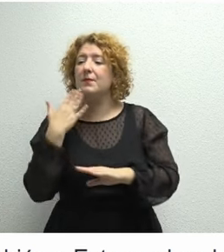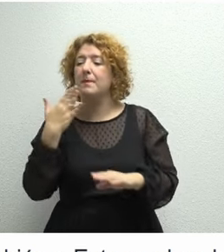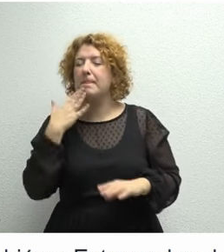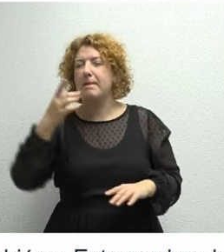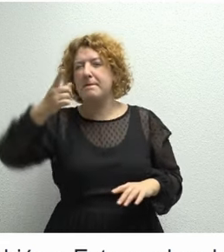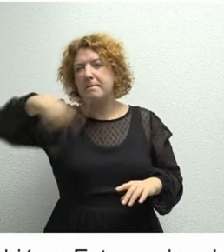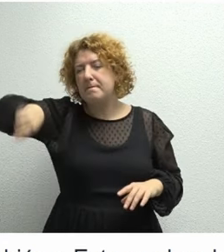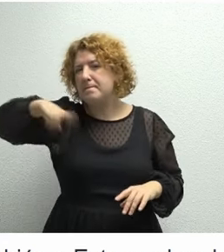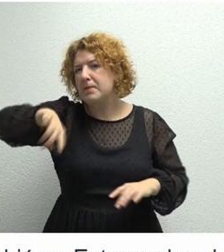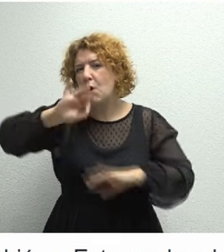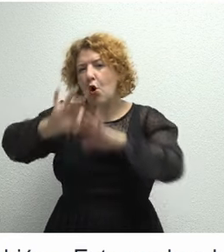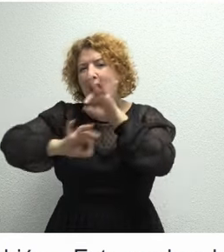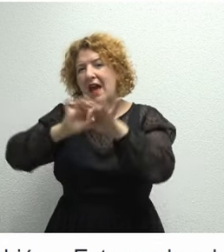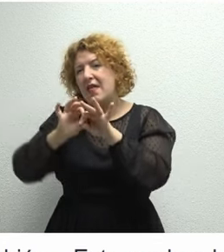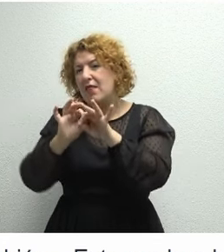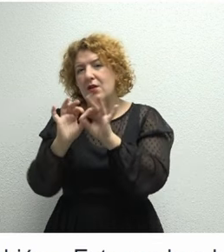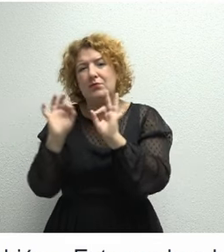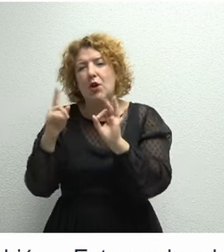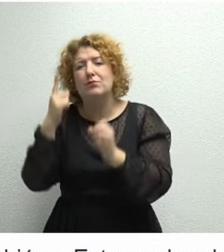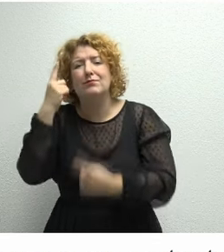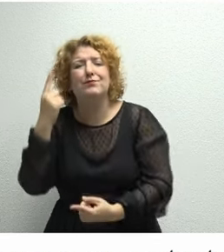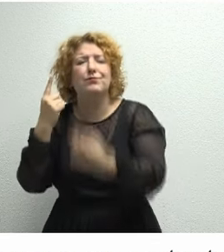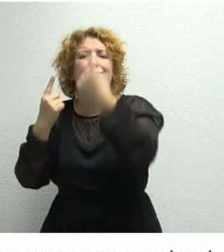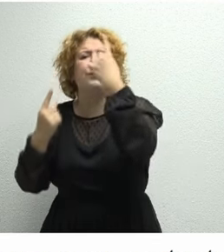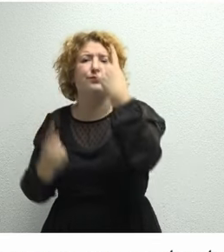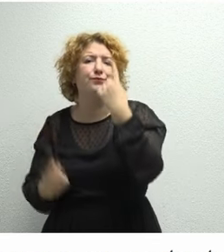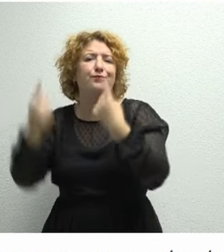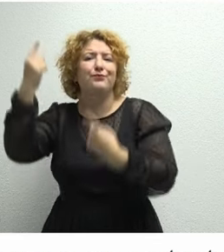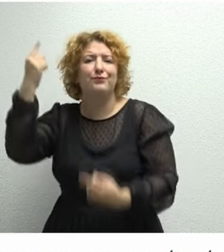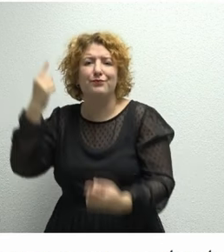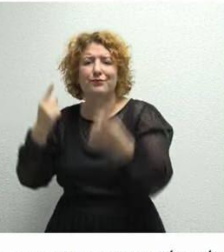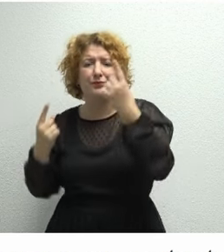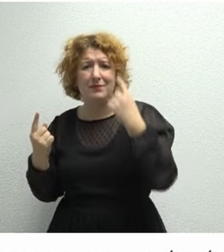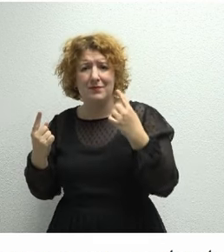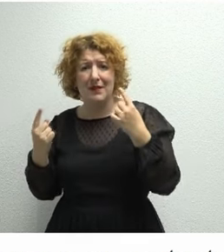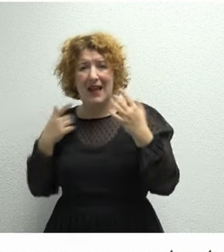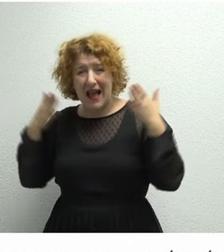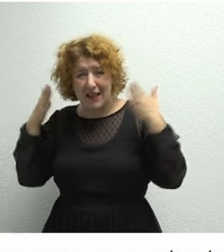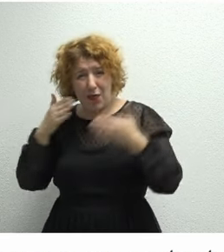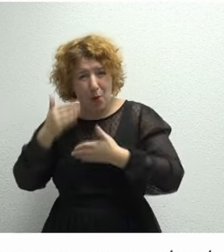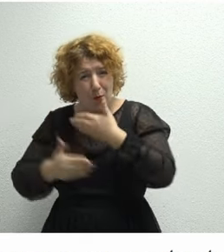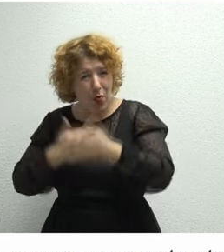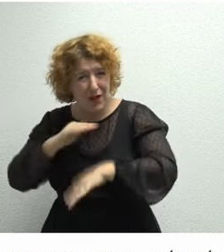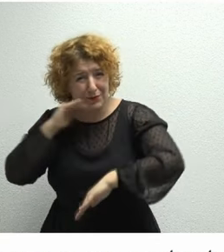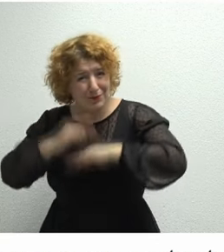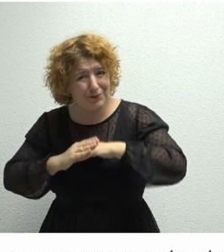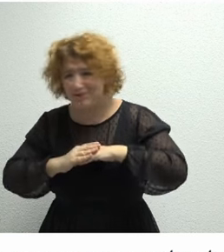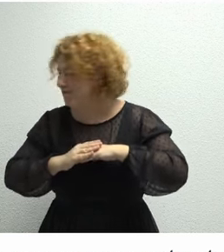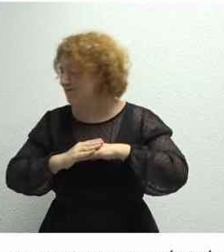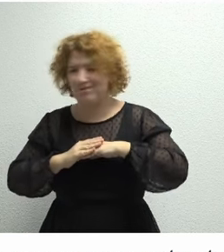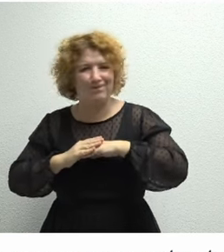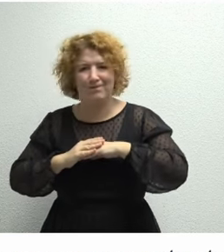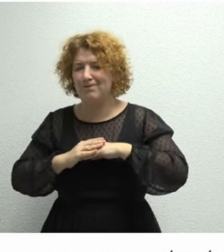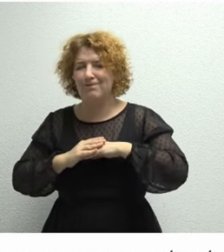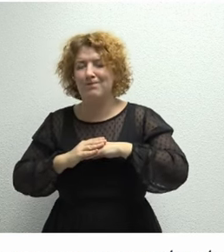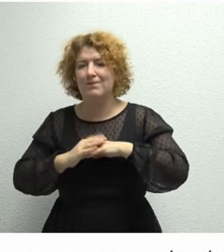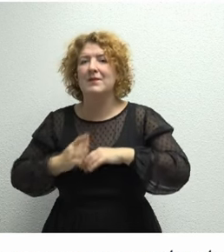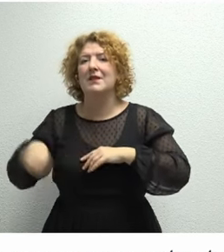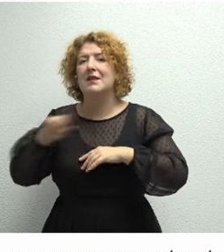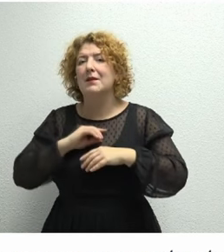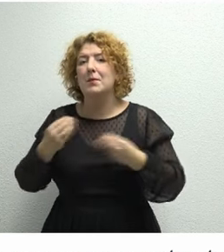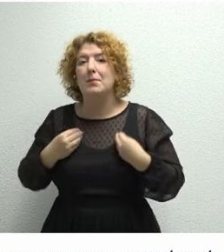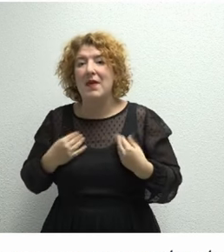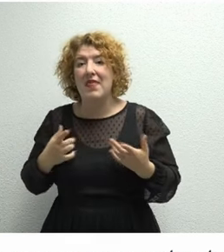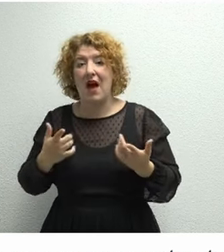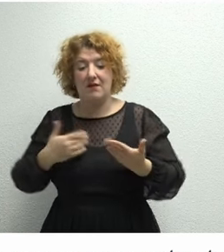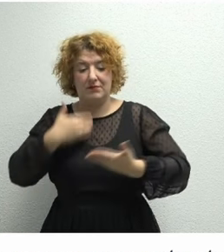equipo de alguna organización pero son puntuales que no aseguran el proceso de atención que no son veladores de todos los tránsitos de vida